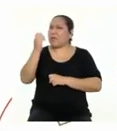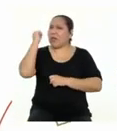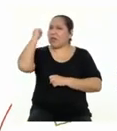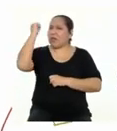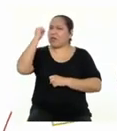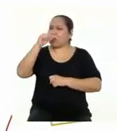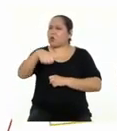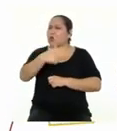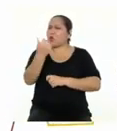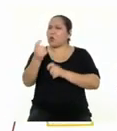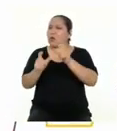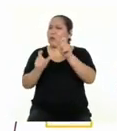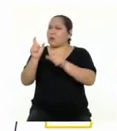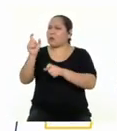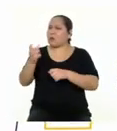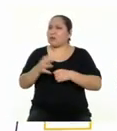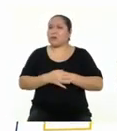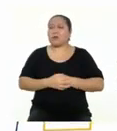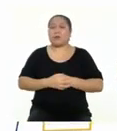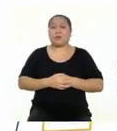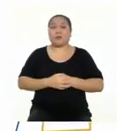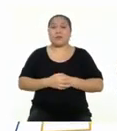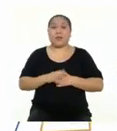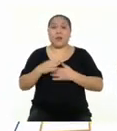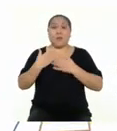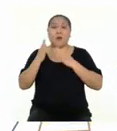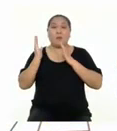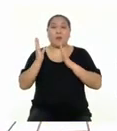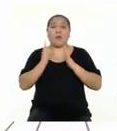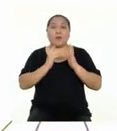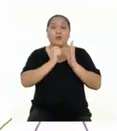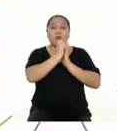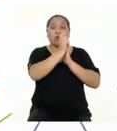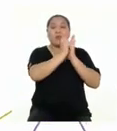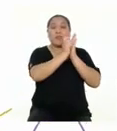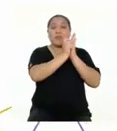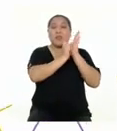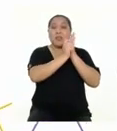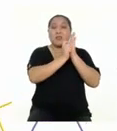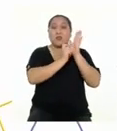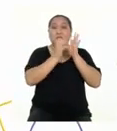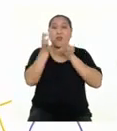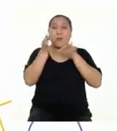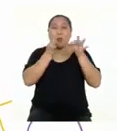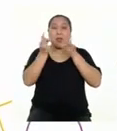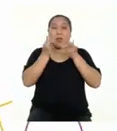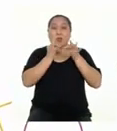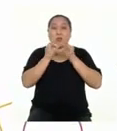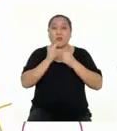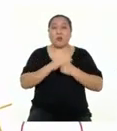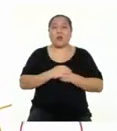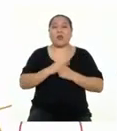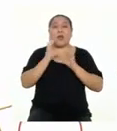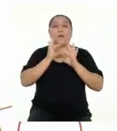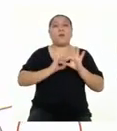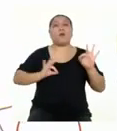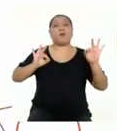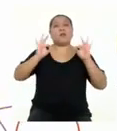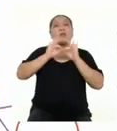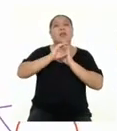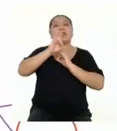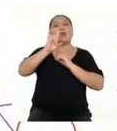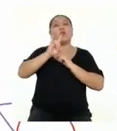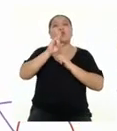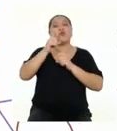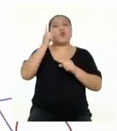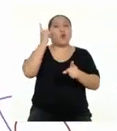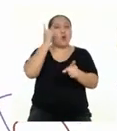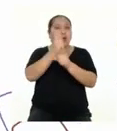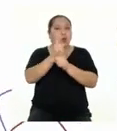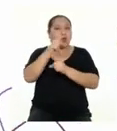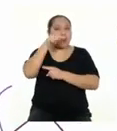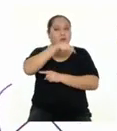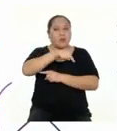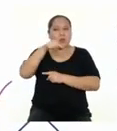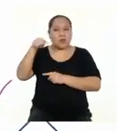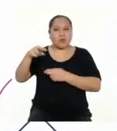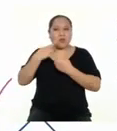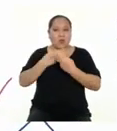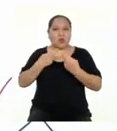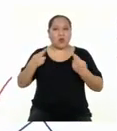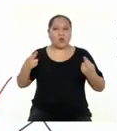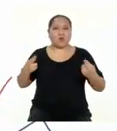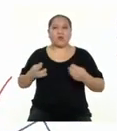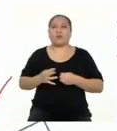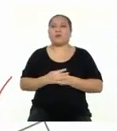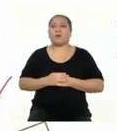personas? Luego, elaboren un texto argumentativo sobre la importancia del uso adecuado de estos recursos.